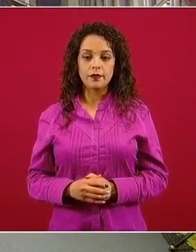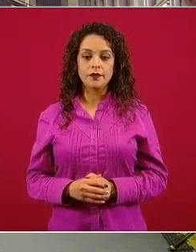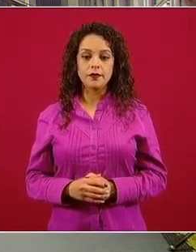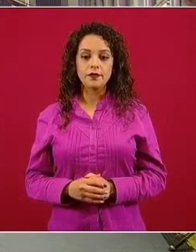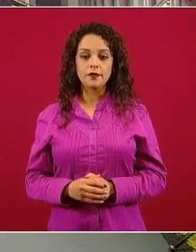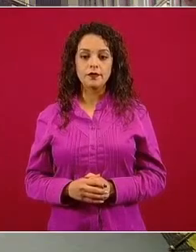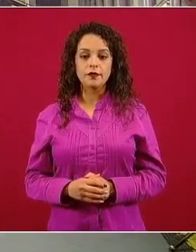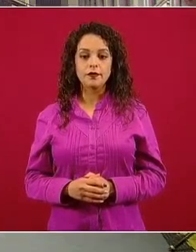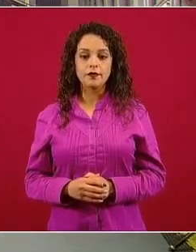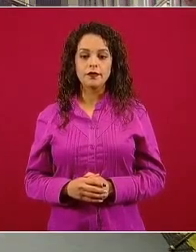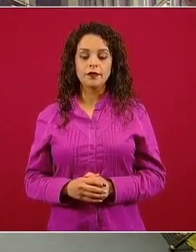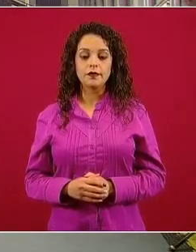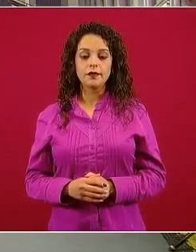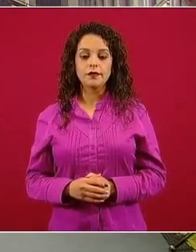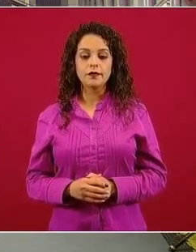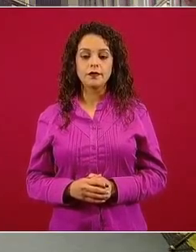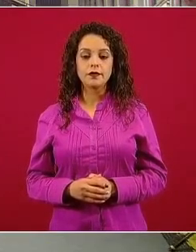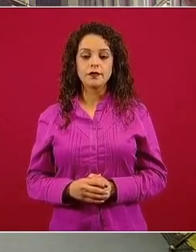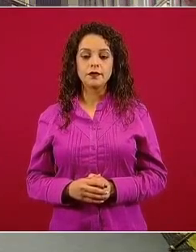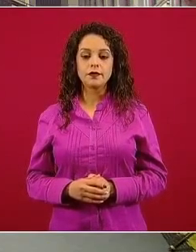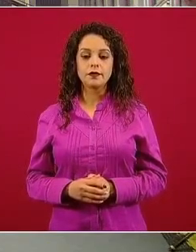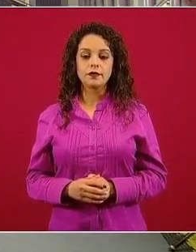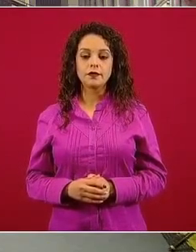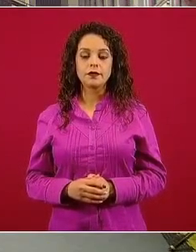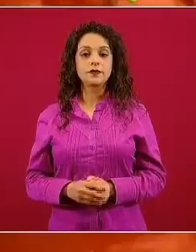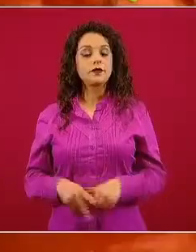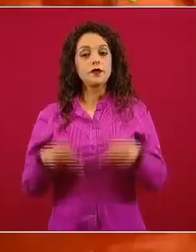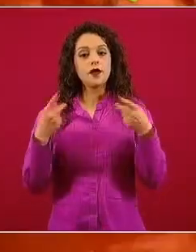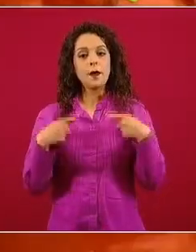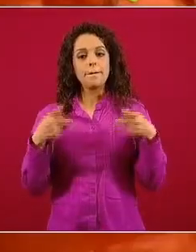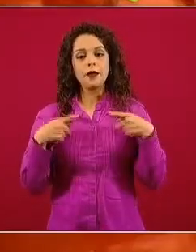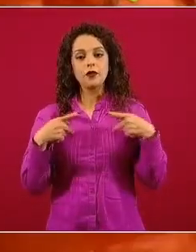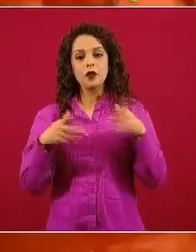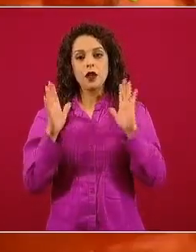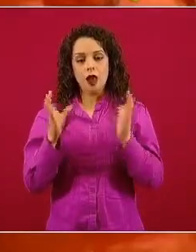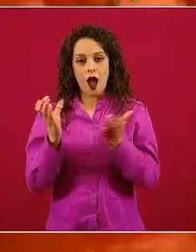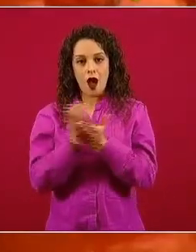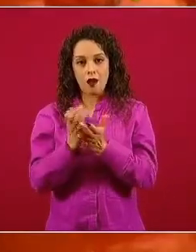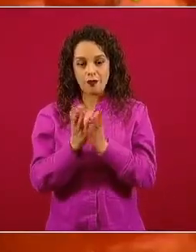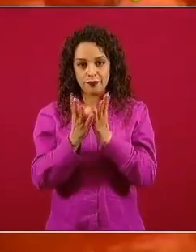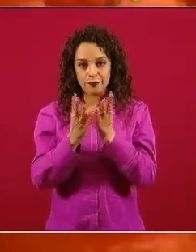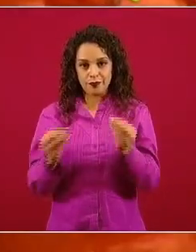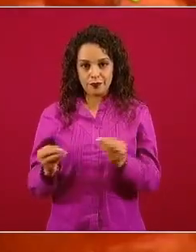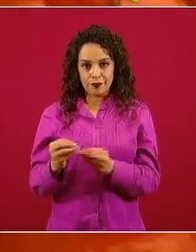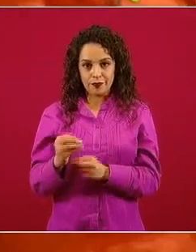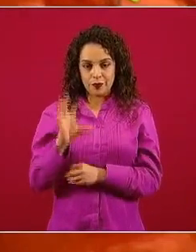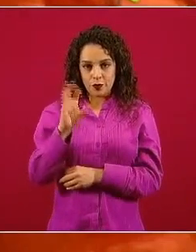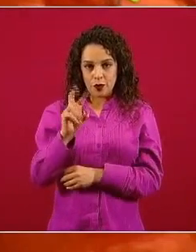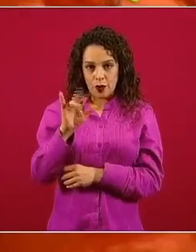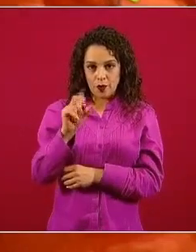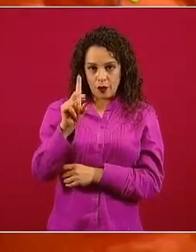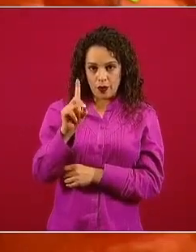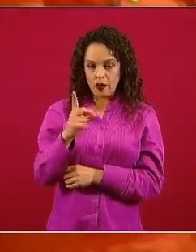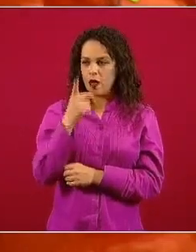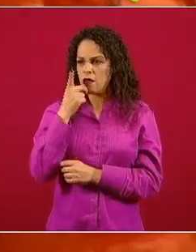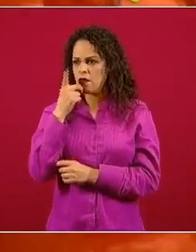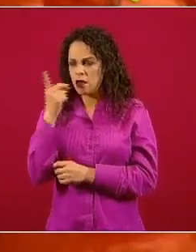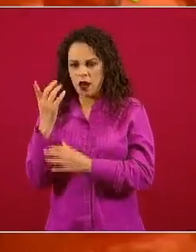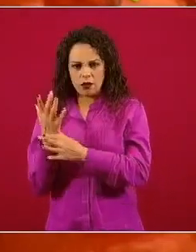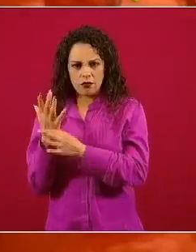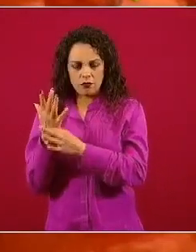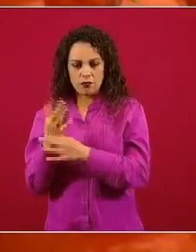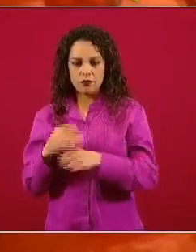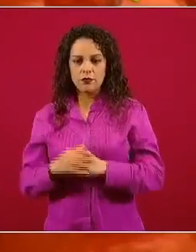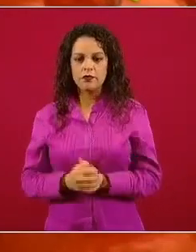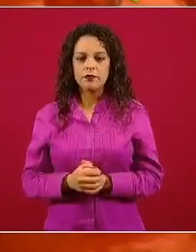Testimonios de pacientes que superaron el COVID señalan que, aparte de las secuelas que ustedes amablemente